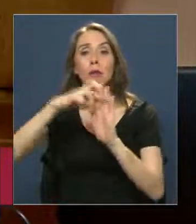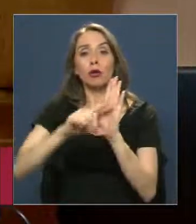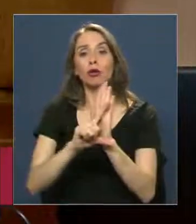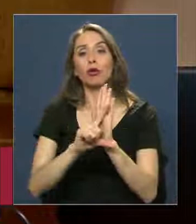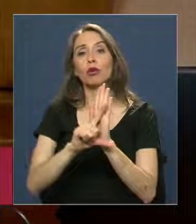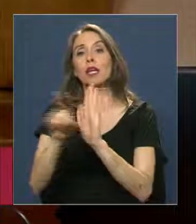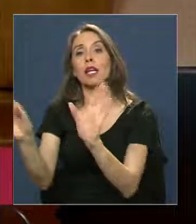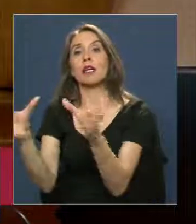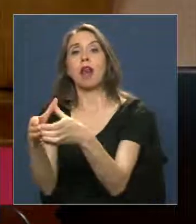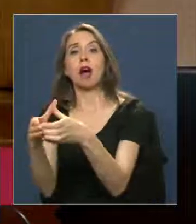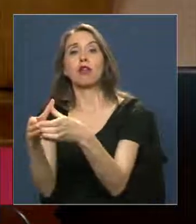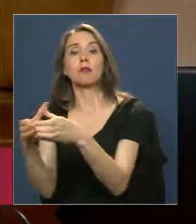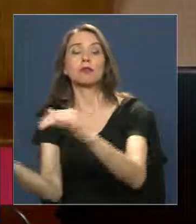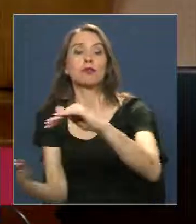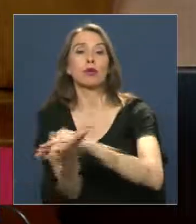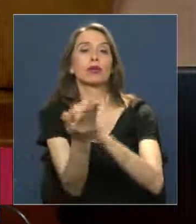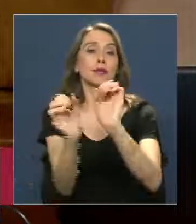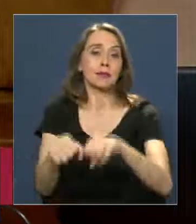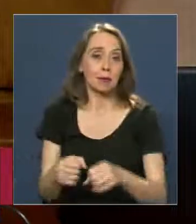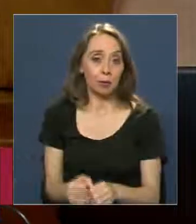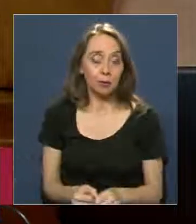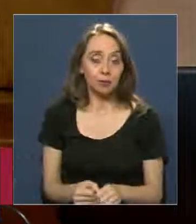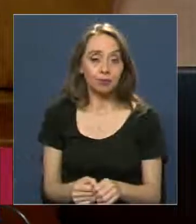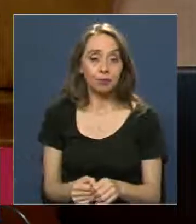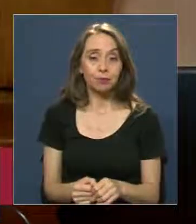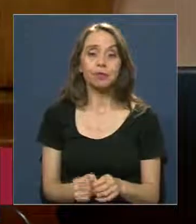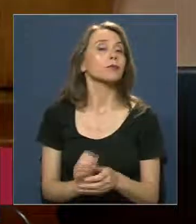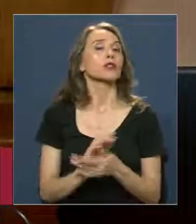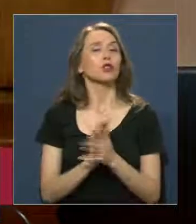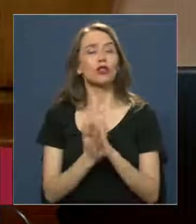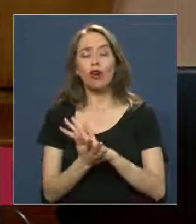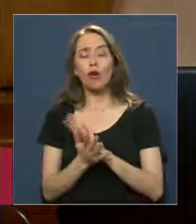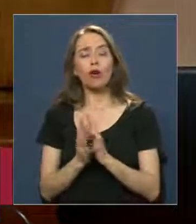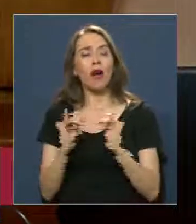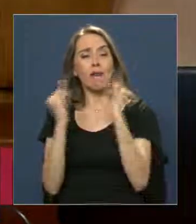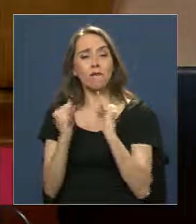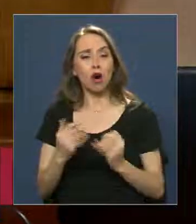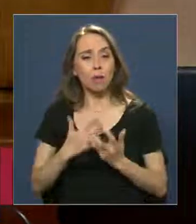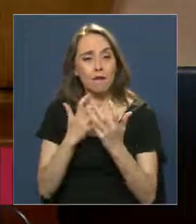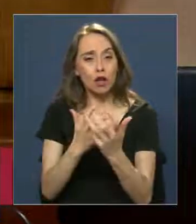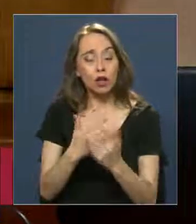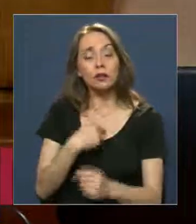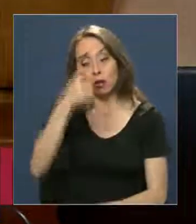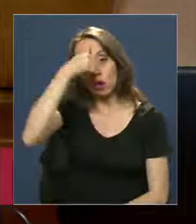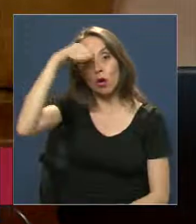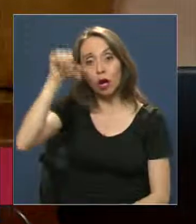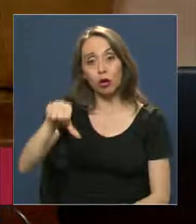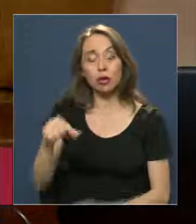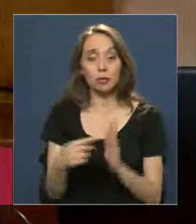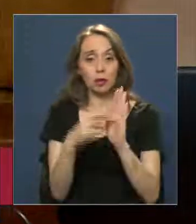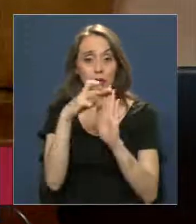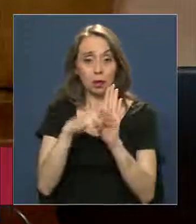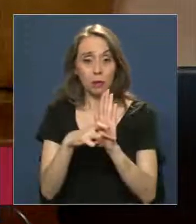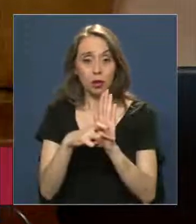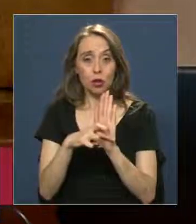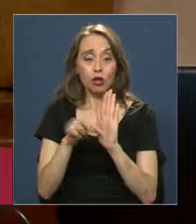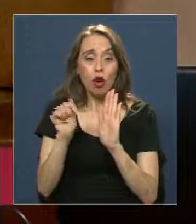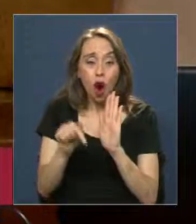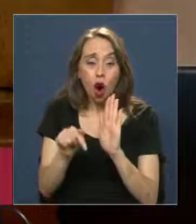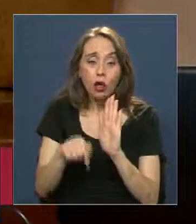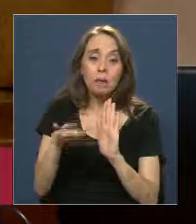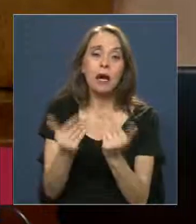comisión. Por lo tanto, condenando todo tipo de violencia, encuentro que este proyecto es más relevante que nunca hoy